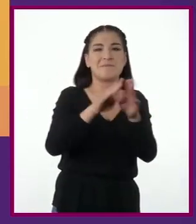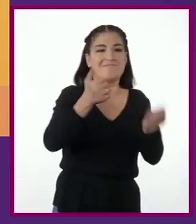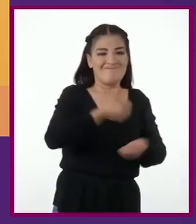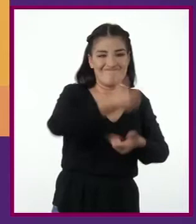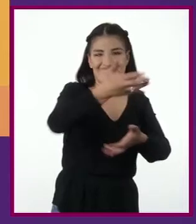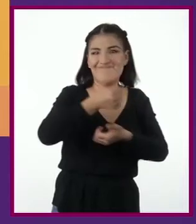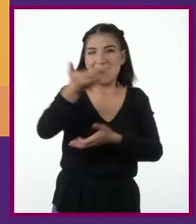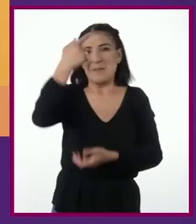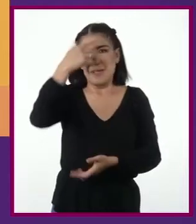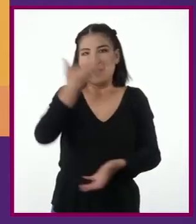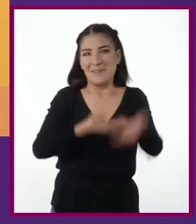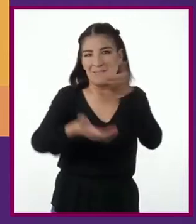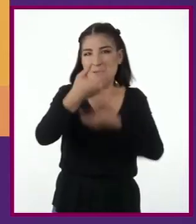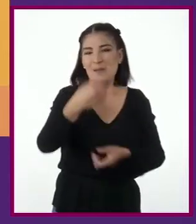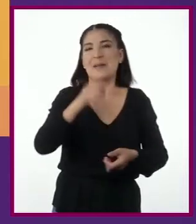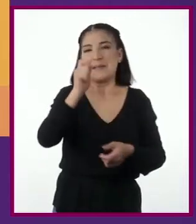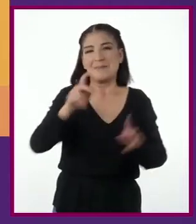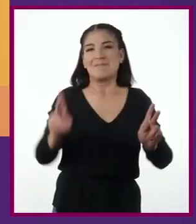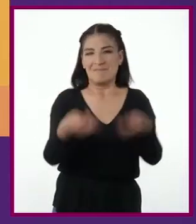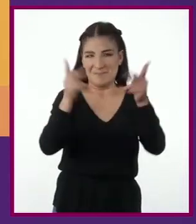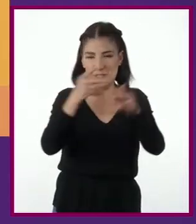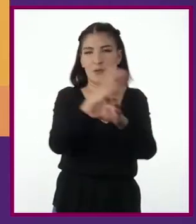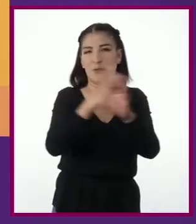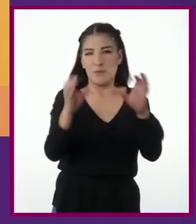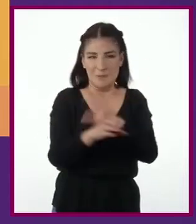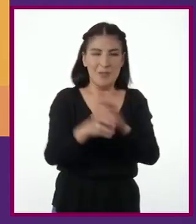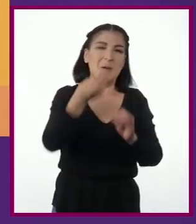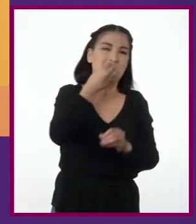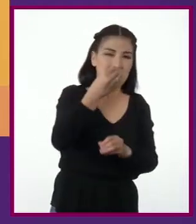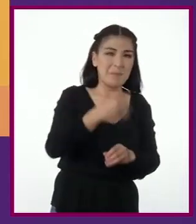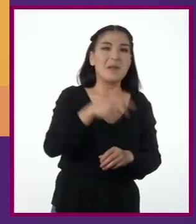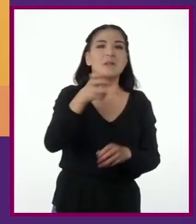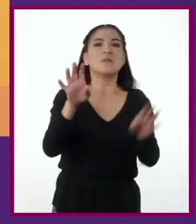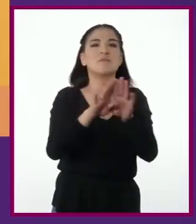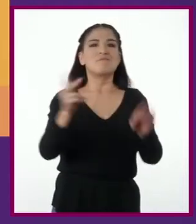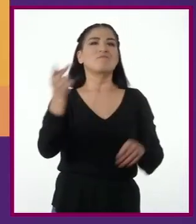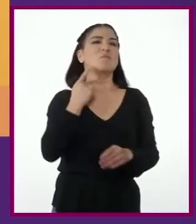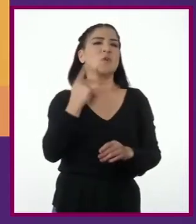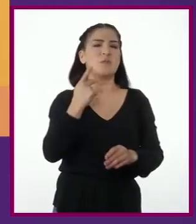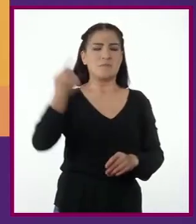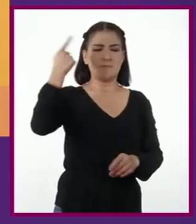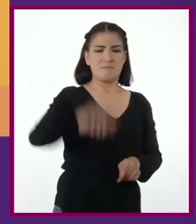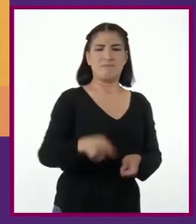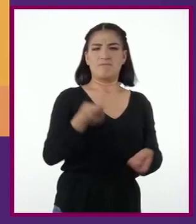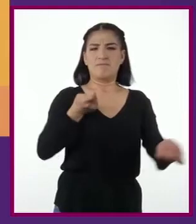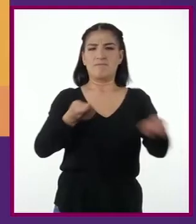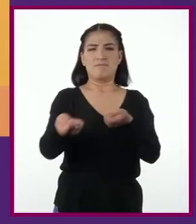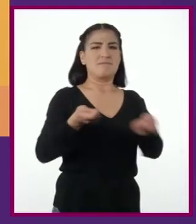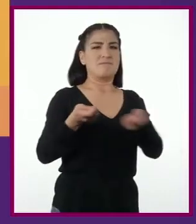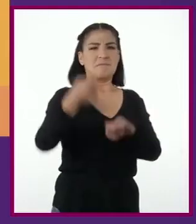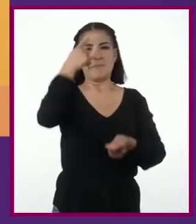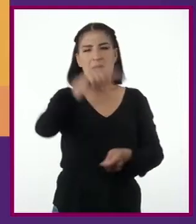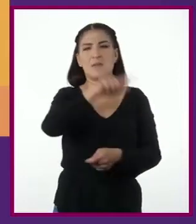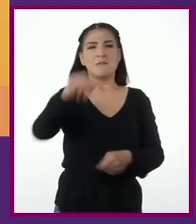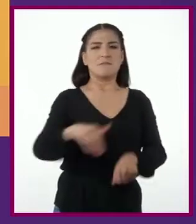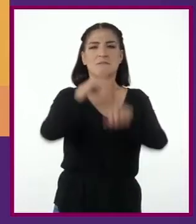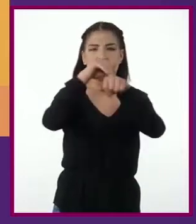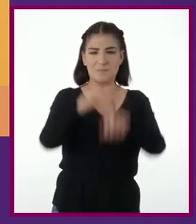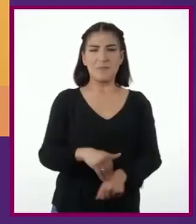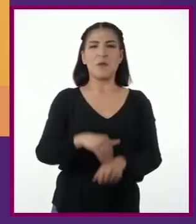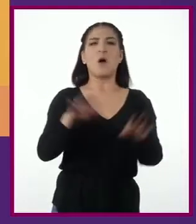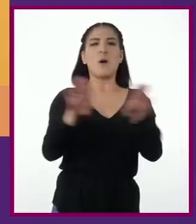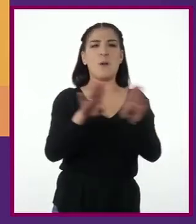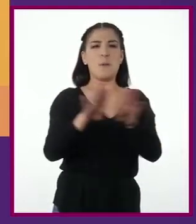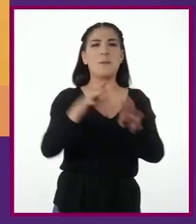comercio, quienes también pretendían el control político de los otros pueblos para someterlos y